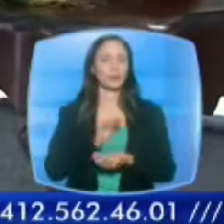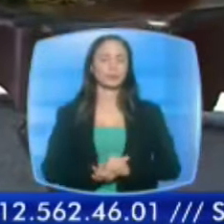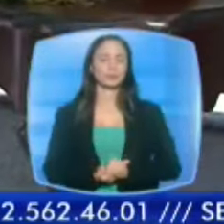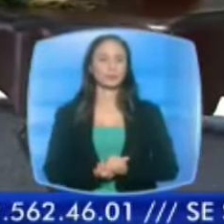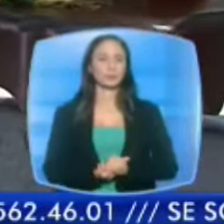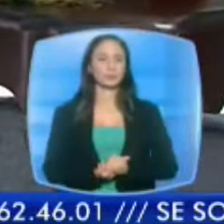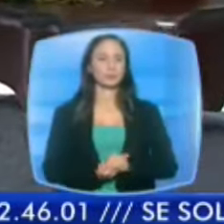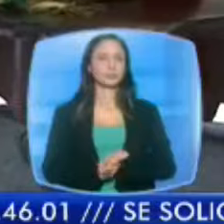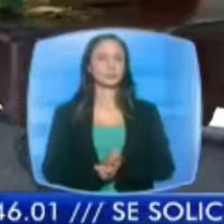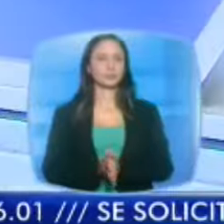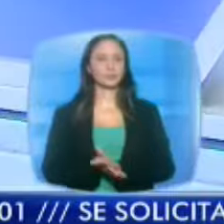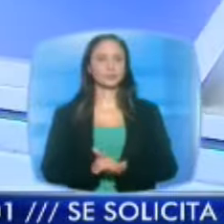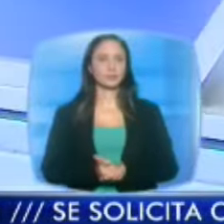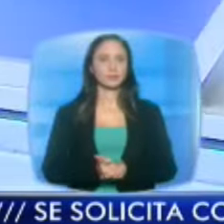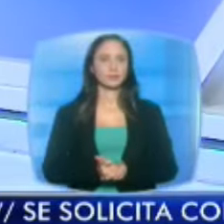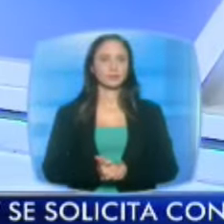Meléndez.